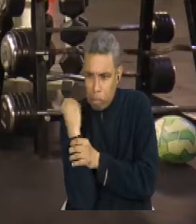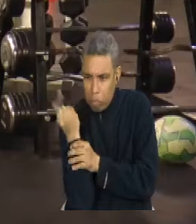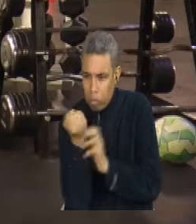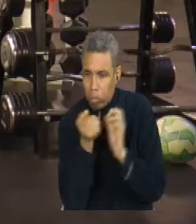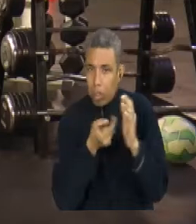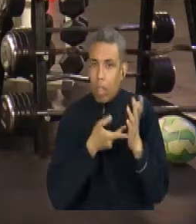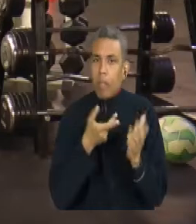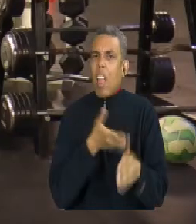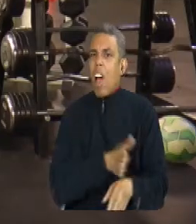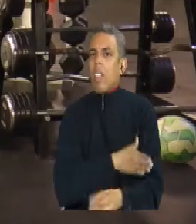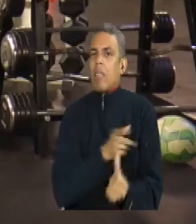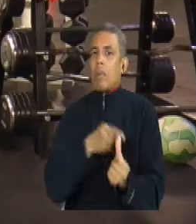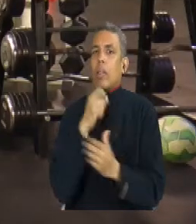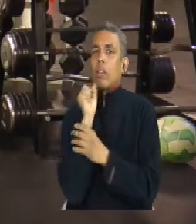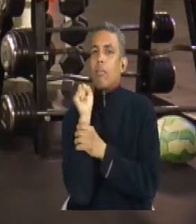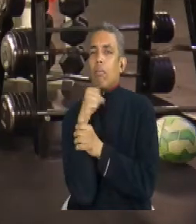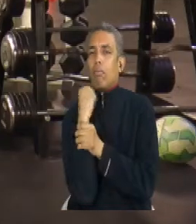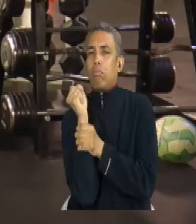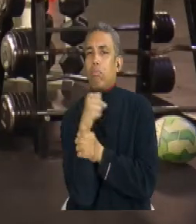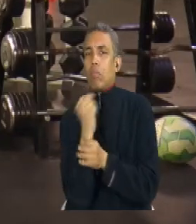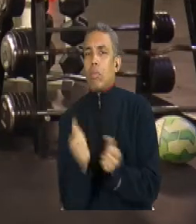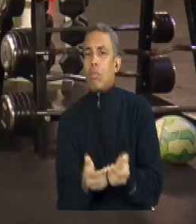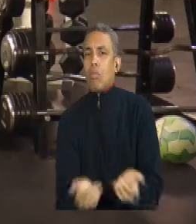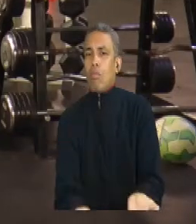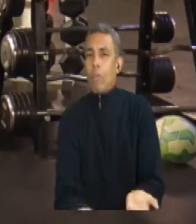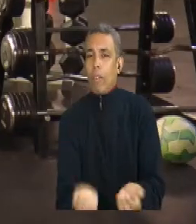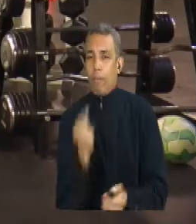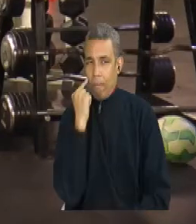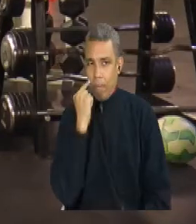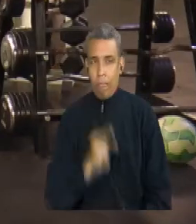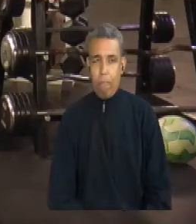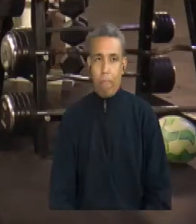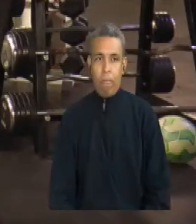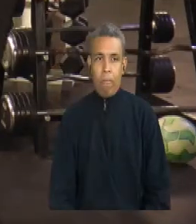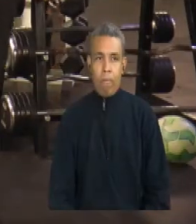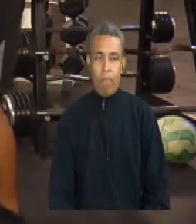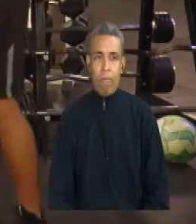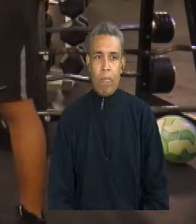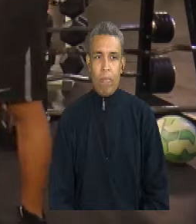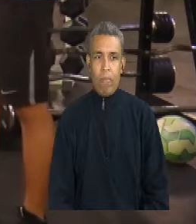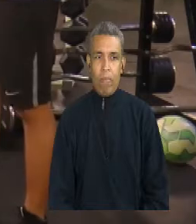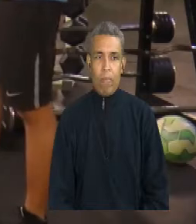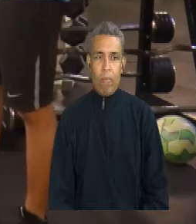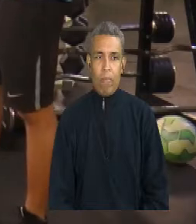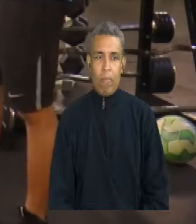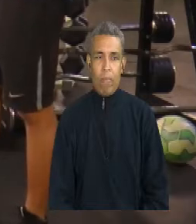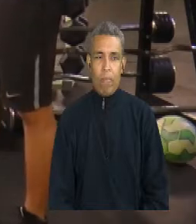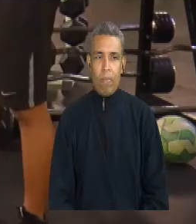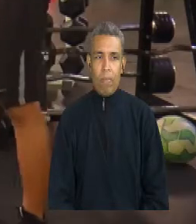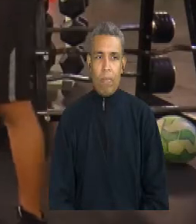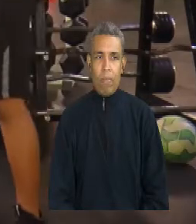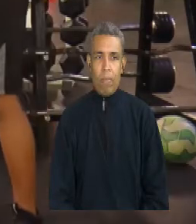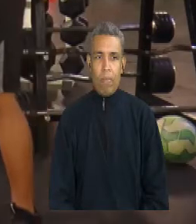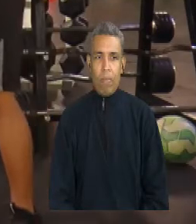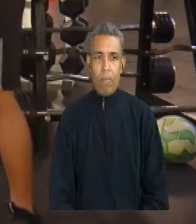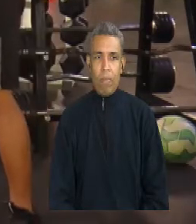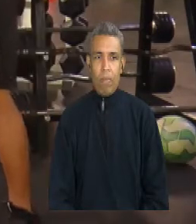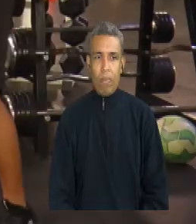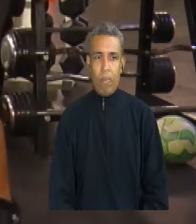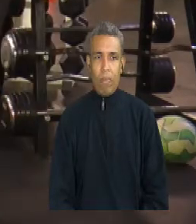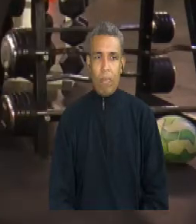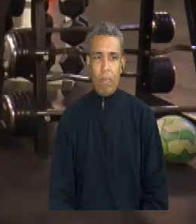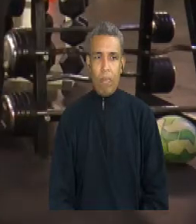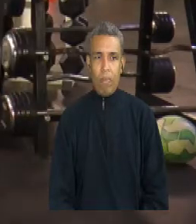calentar, vamos a arrancar con unas estocadas, ¿sí? Kiara va a tomar unas mancuernas de 4 libras,